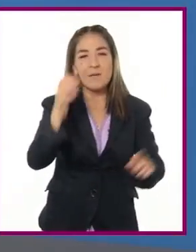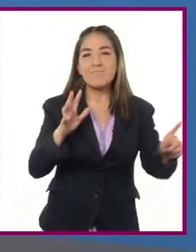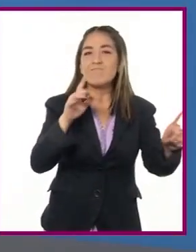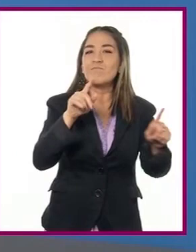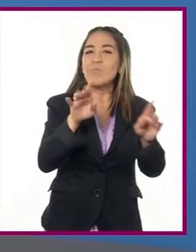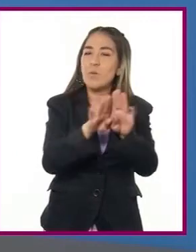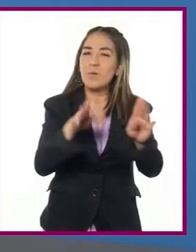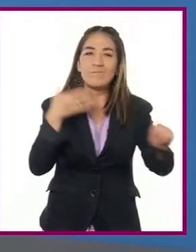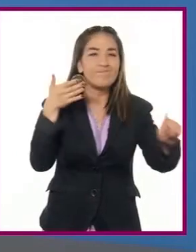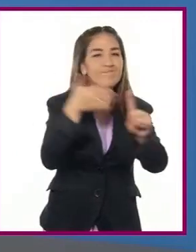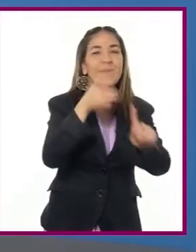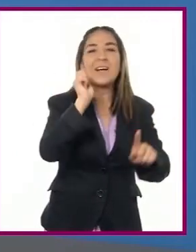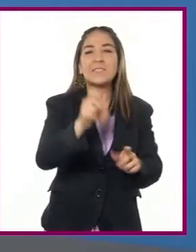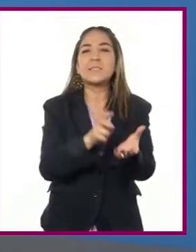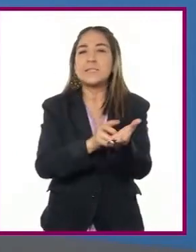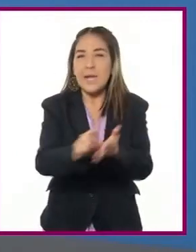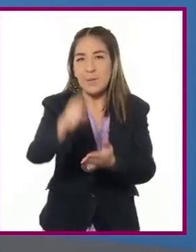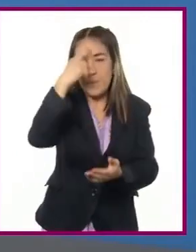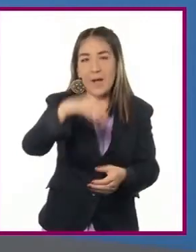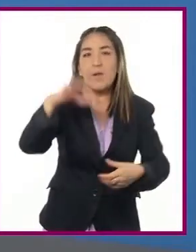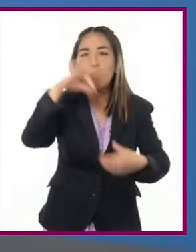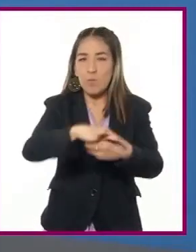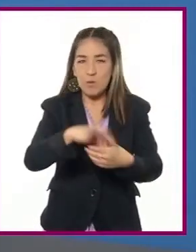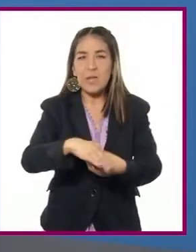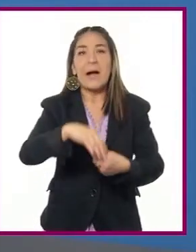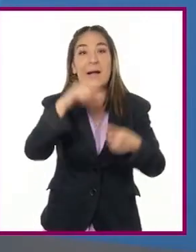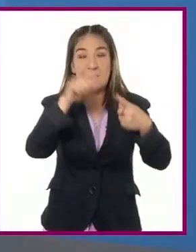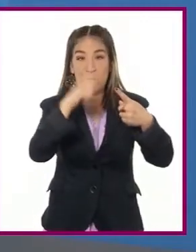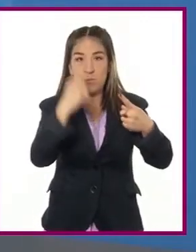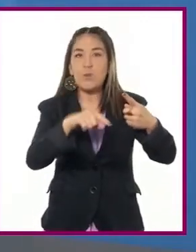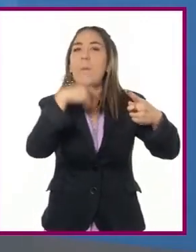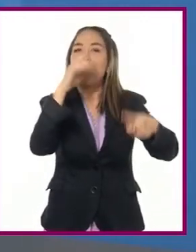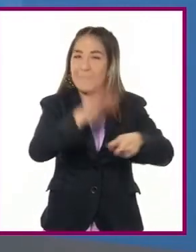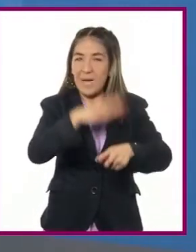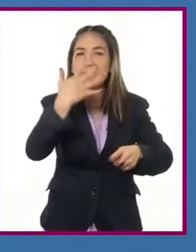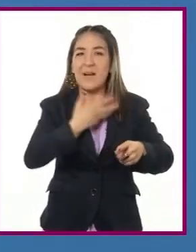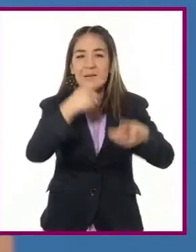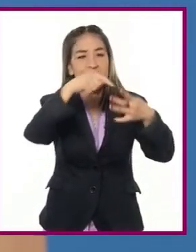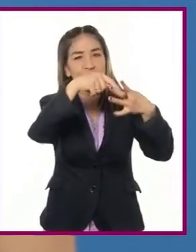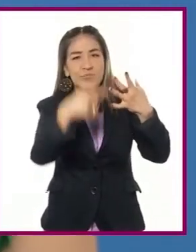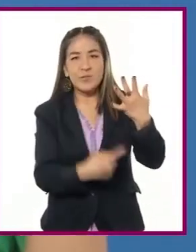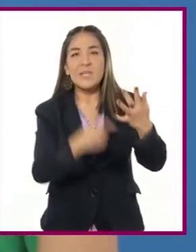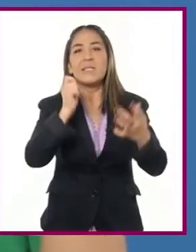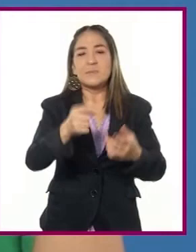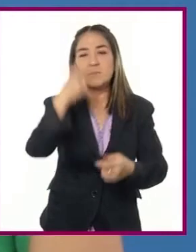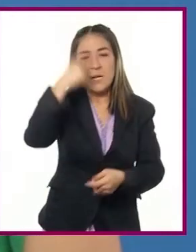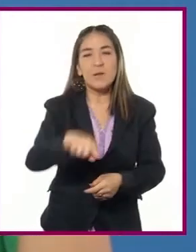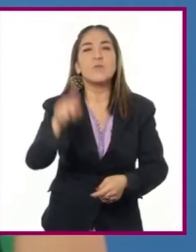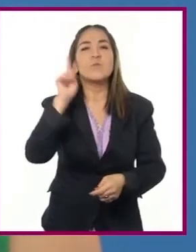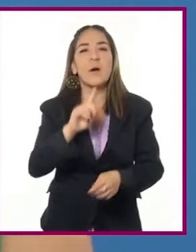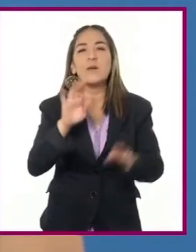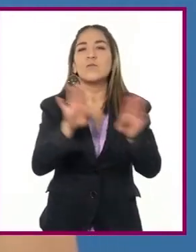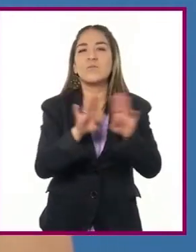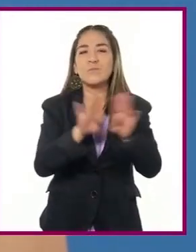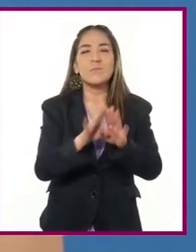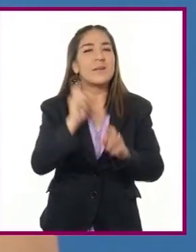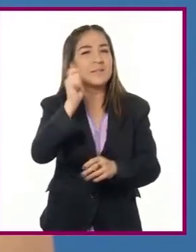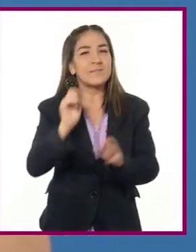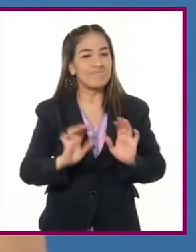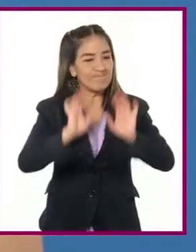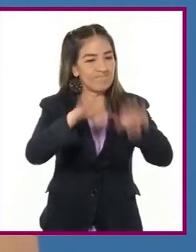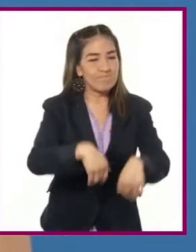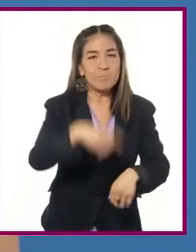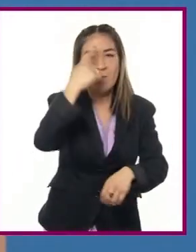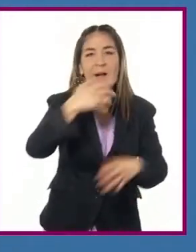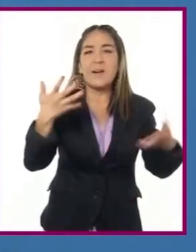al voto, en su programa había otros puntos que hacían que se acercaran mujeres de las más diversas tendencias. De